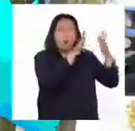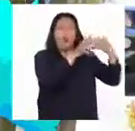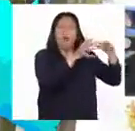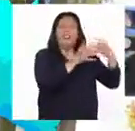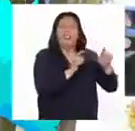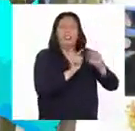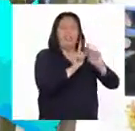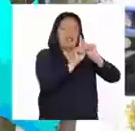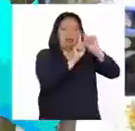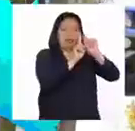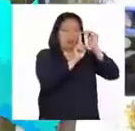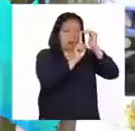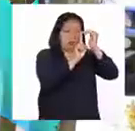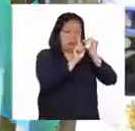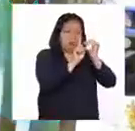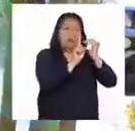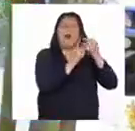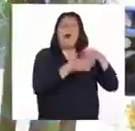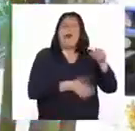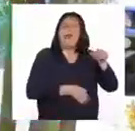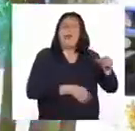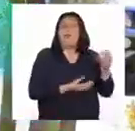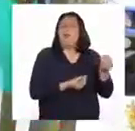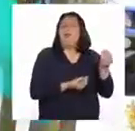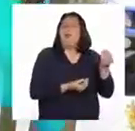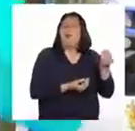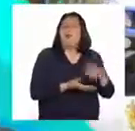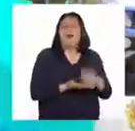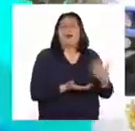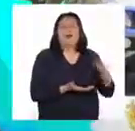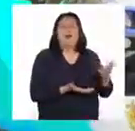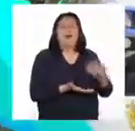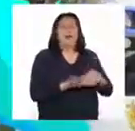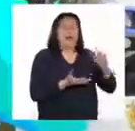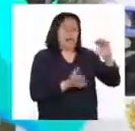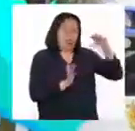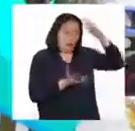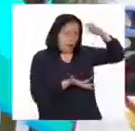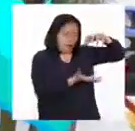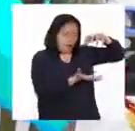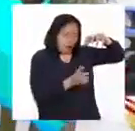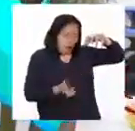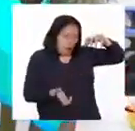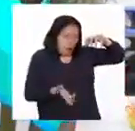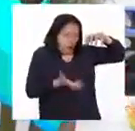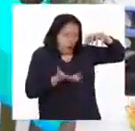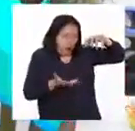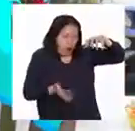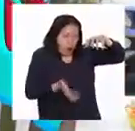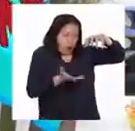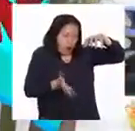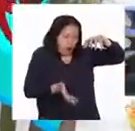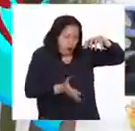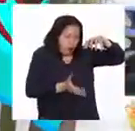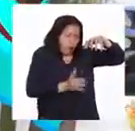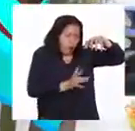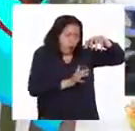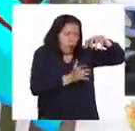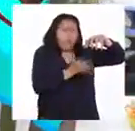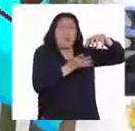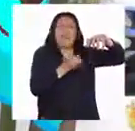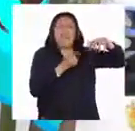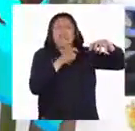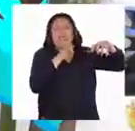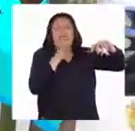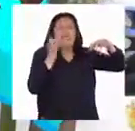finalizar, el descenso de la temperatura. Este se da por un incremento en los vientos del sur, los cuales favorecen la entrada de esta masa